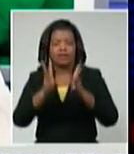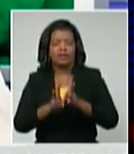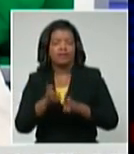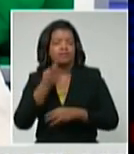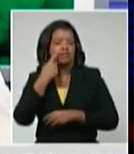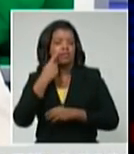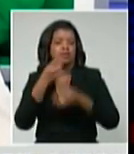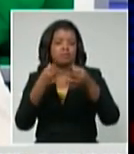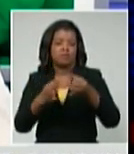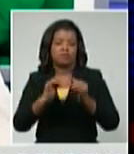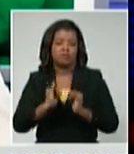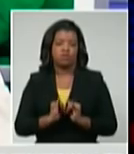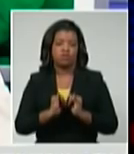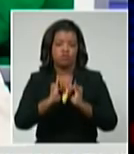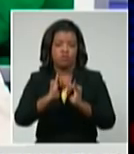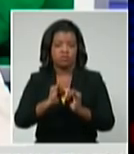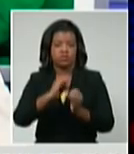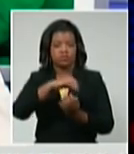esta información.